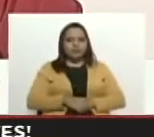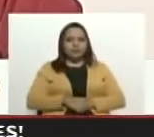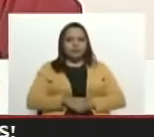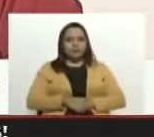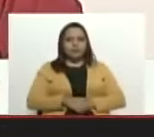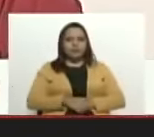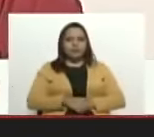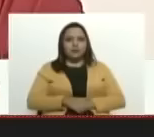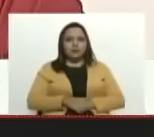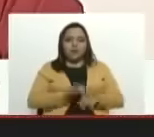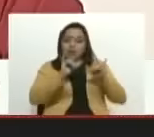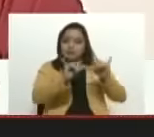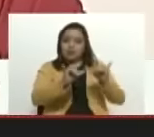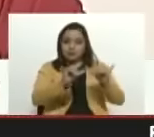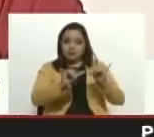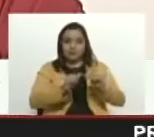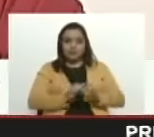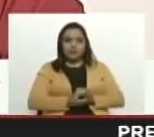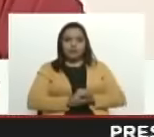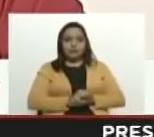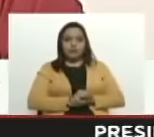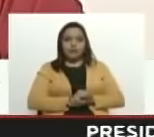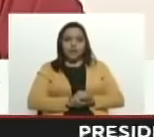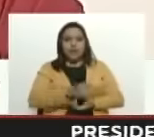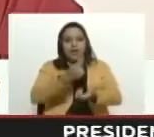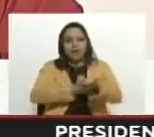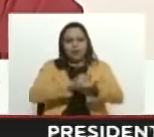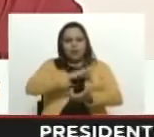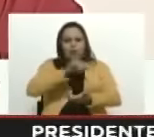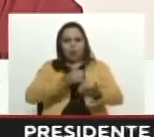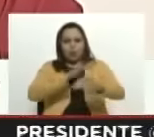Puesto en la palestra por el hermano Jorge Rodríguez y la